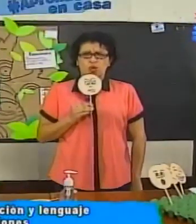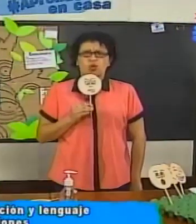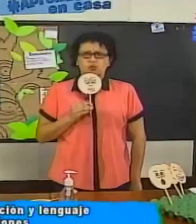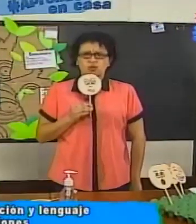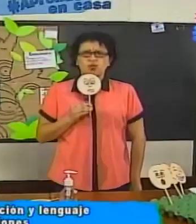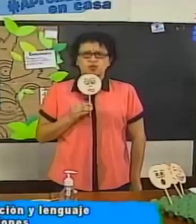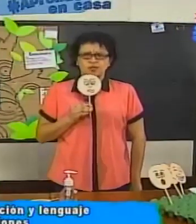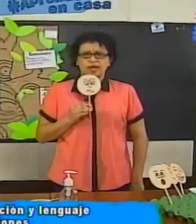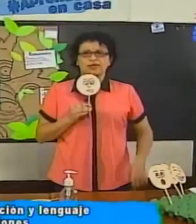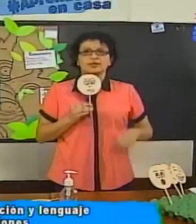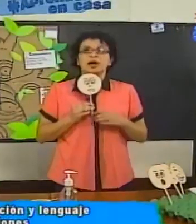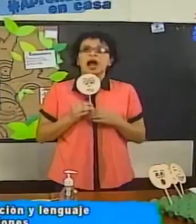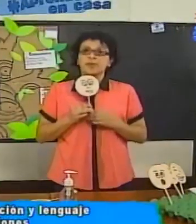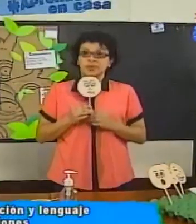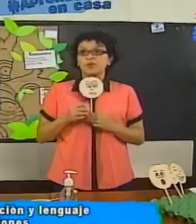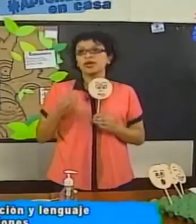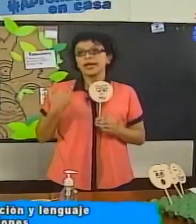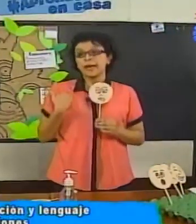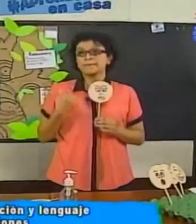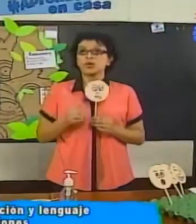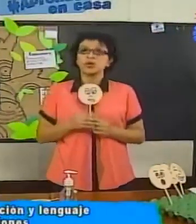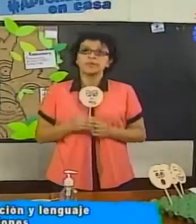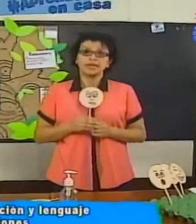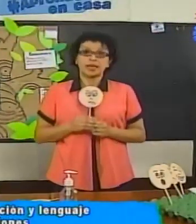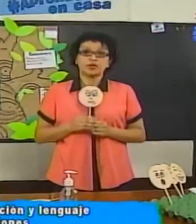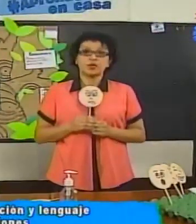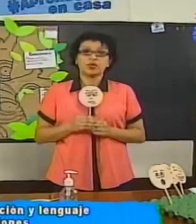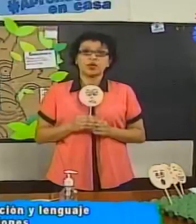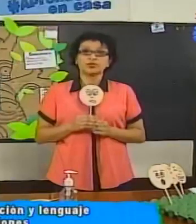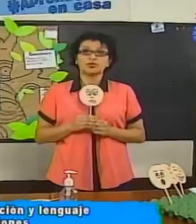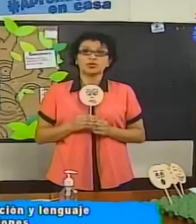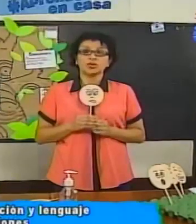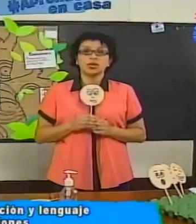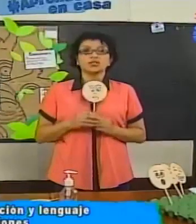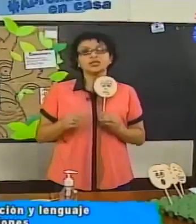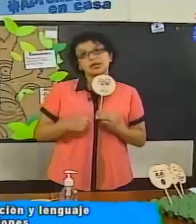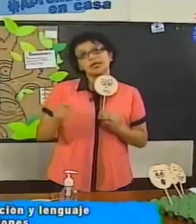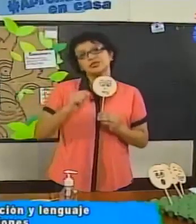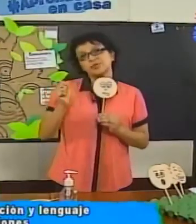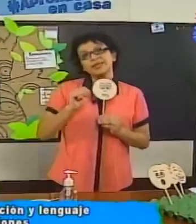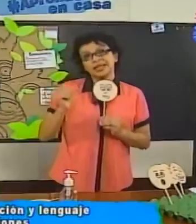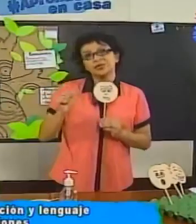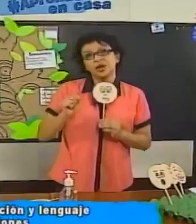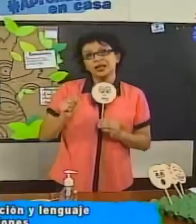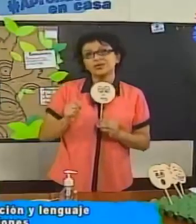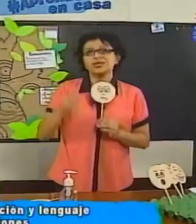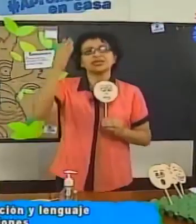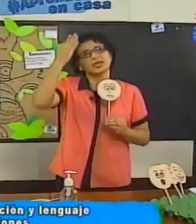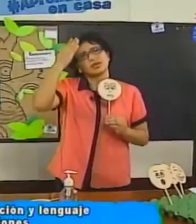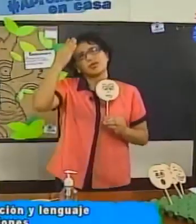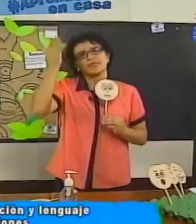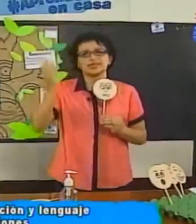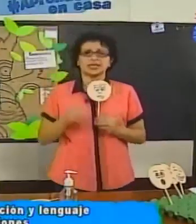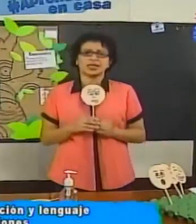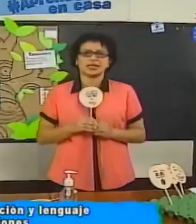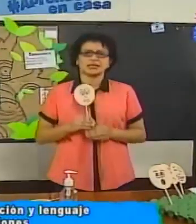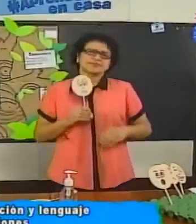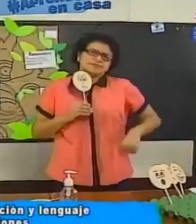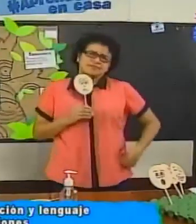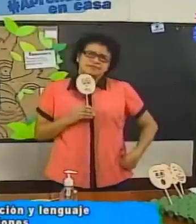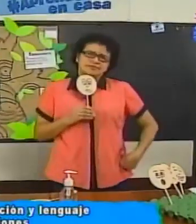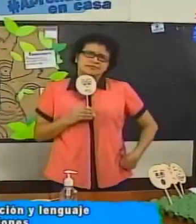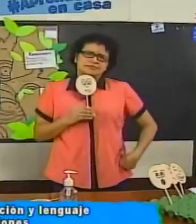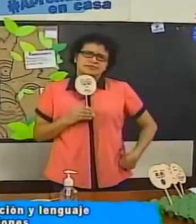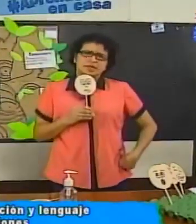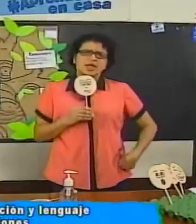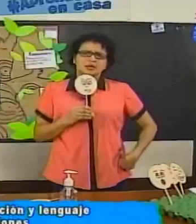Enojo. Muy bien. A mí, por ejemplo, me da enojo cuando estoy pintando algo y se rompe sin querer.